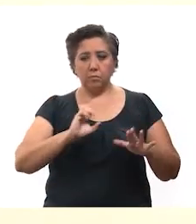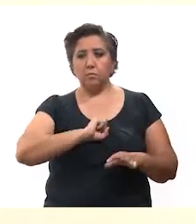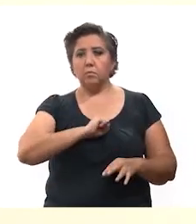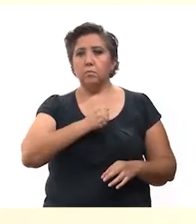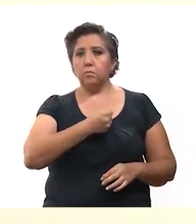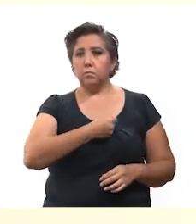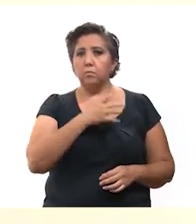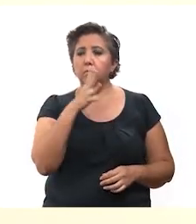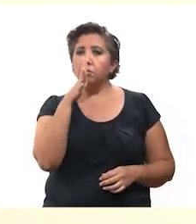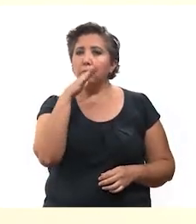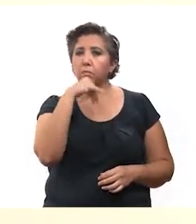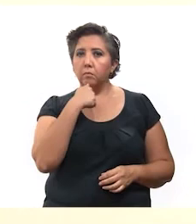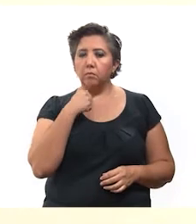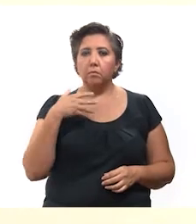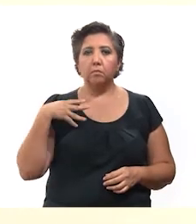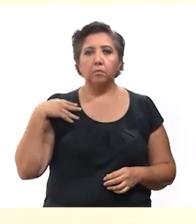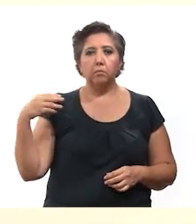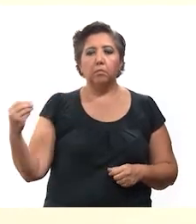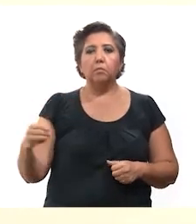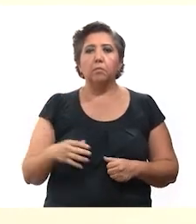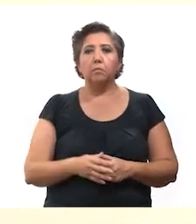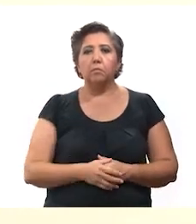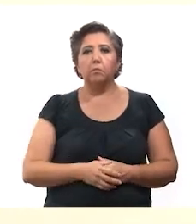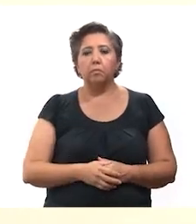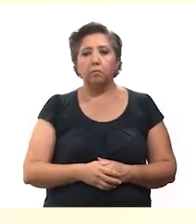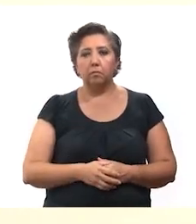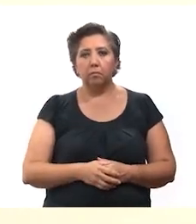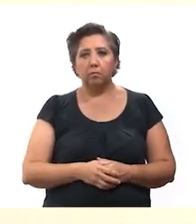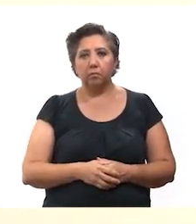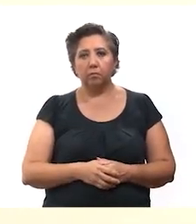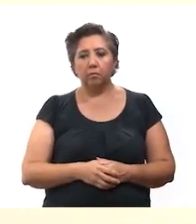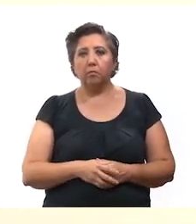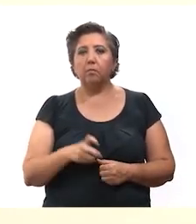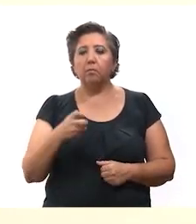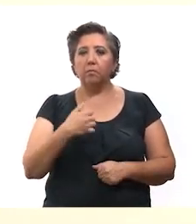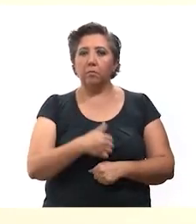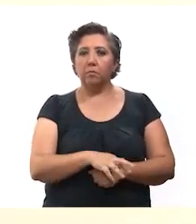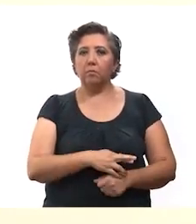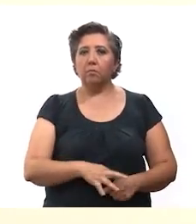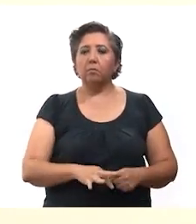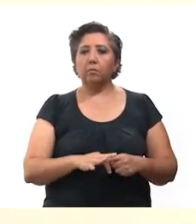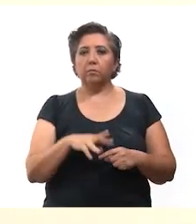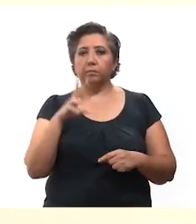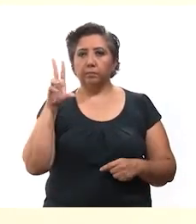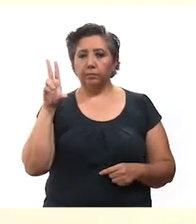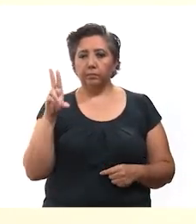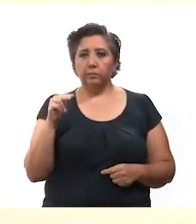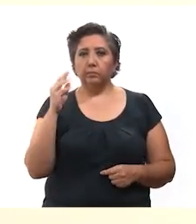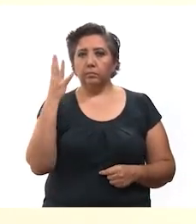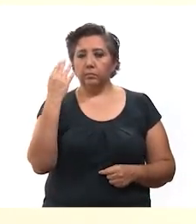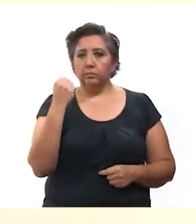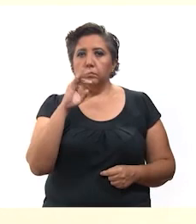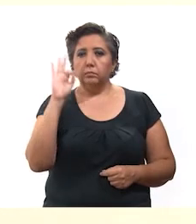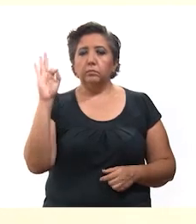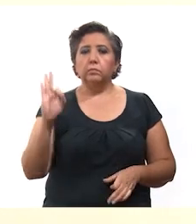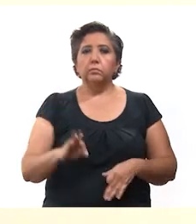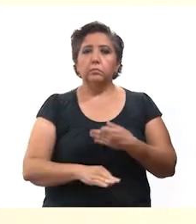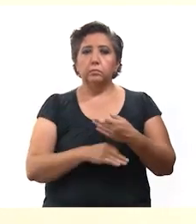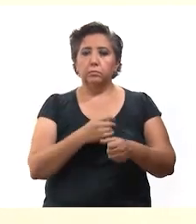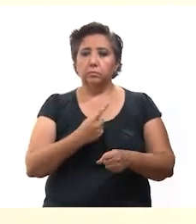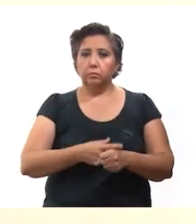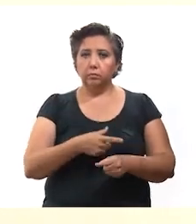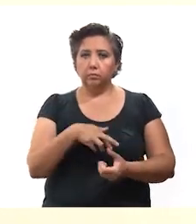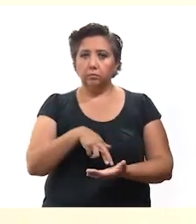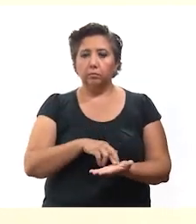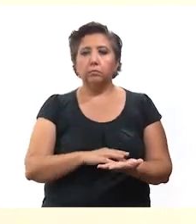mashkanum motul, muna, oshkutskab, panabak, samahil, yeteltikul. Ichile setenta y cinco mil ciento setenta y dos kojano. Ya